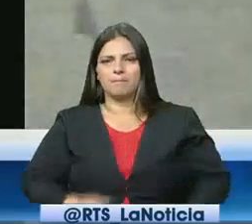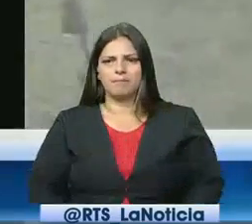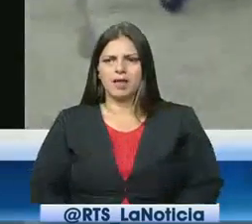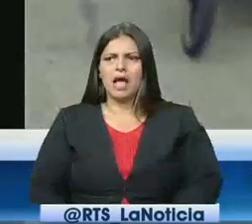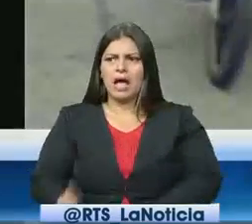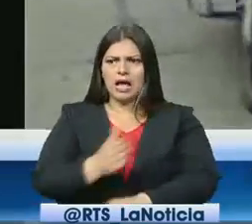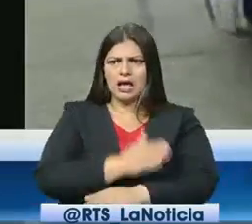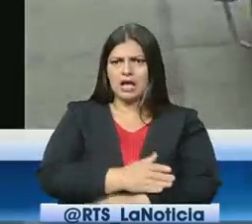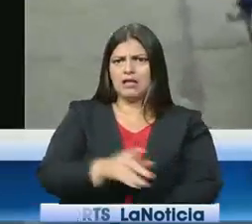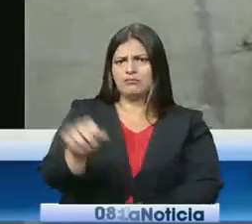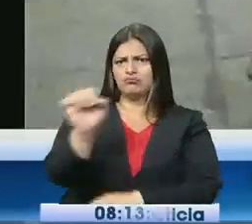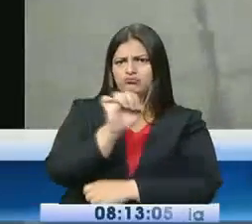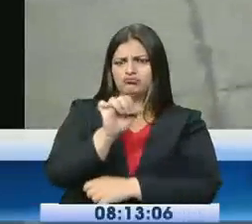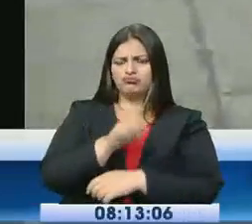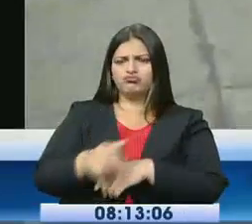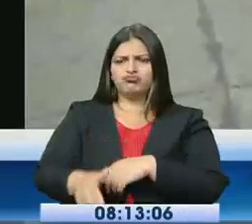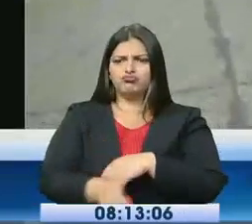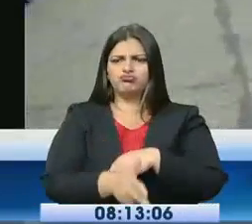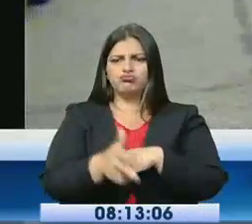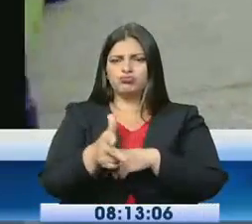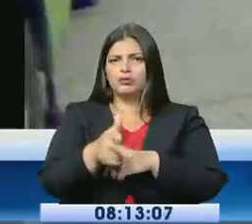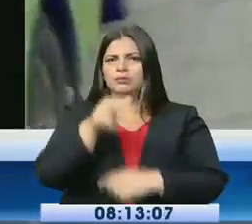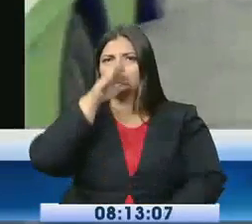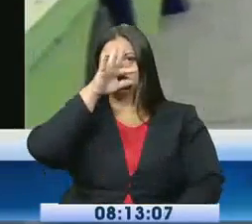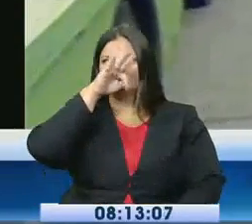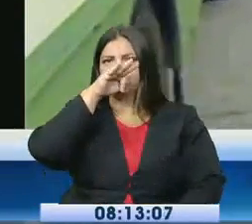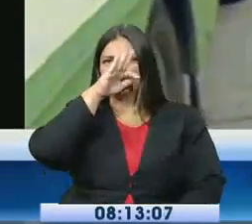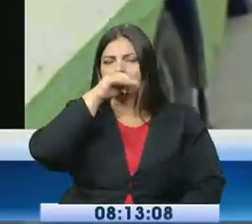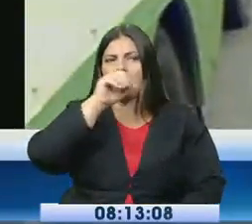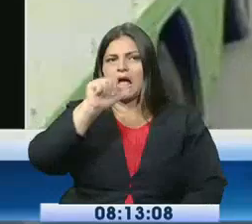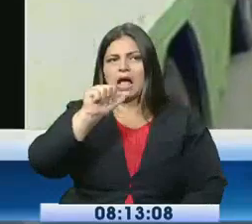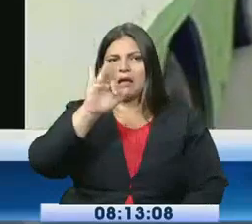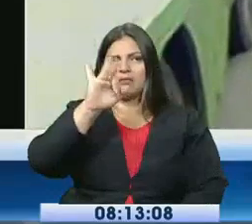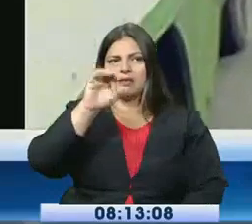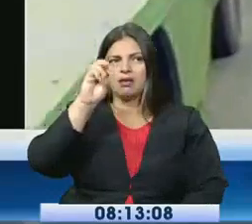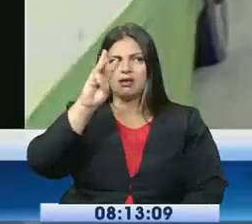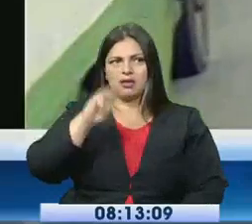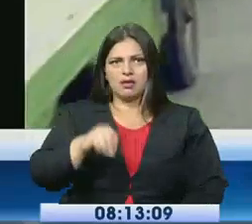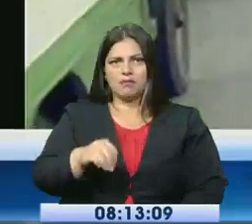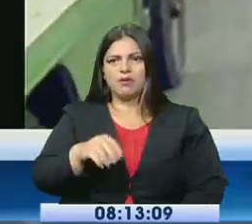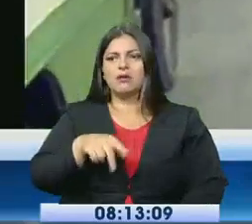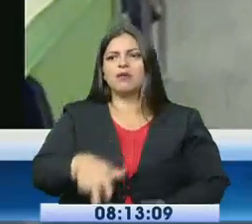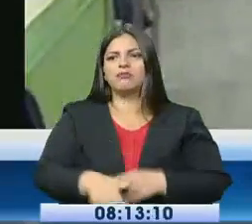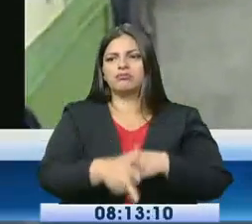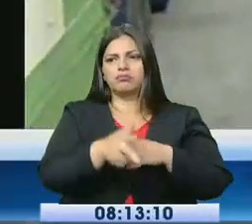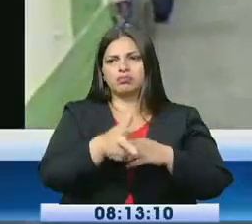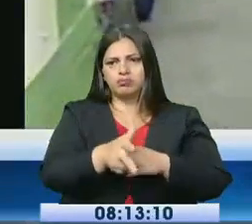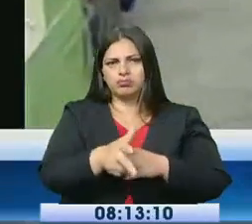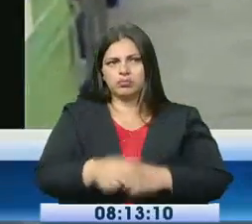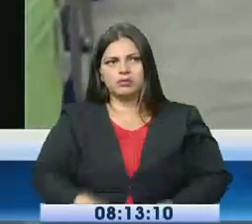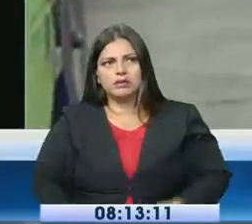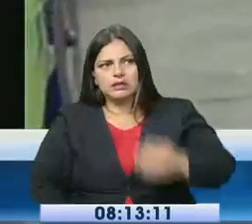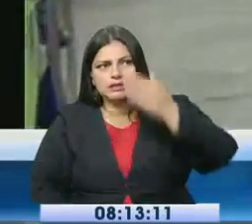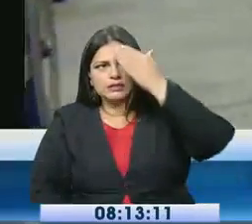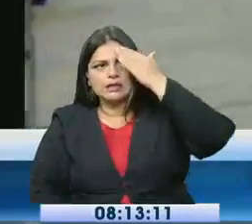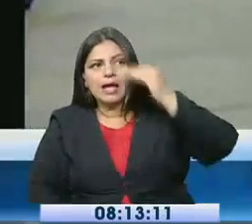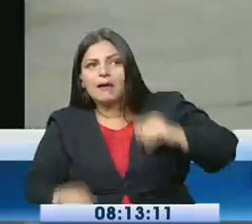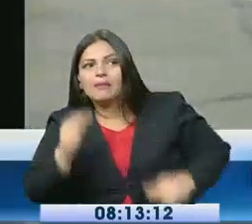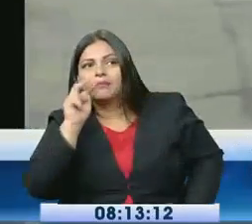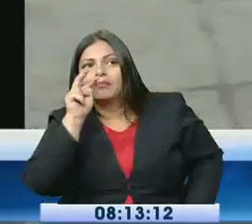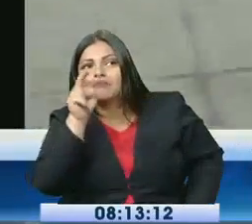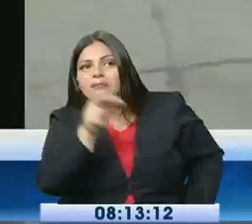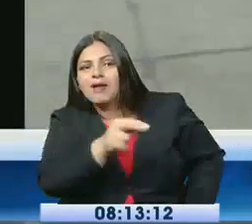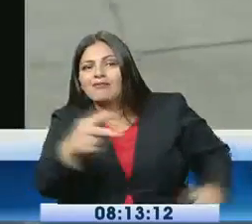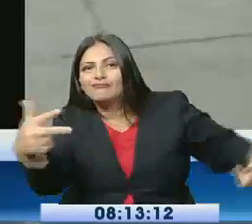de la ATM, Autoridad de Tránsito Municipal, y sacó de la vía principal a